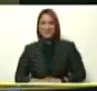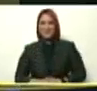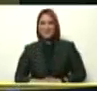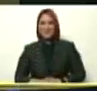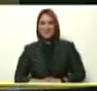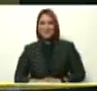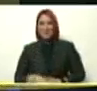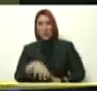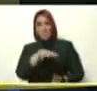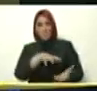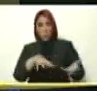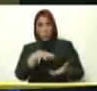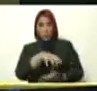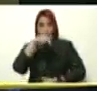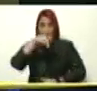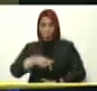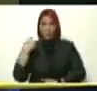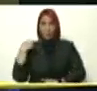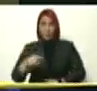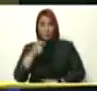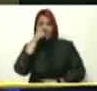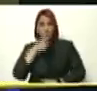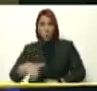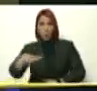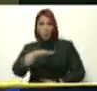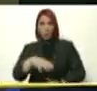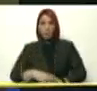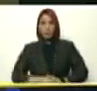de los problemas que hoy tiene el pueblo.